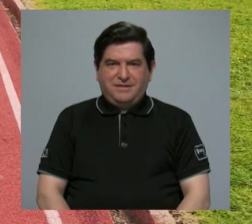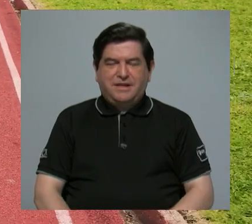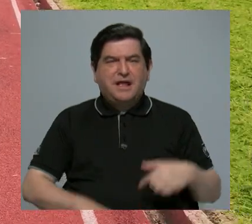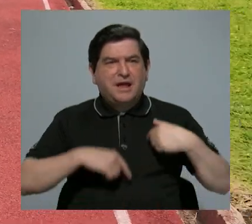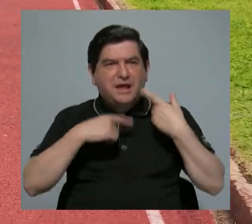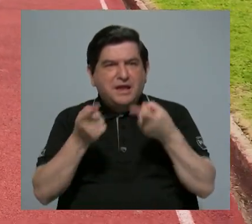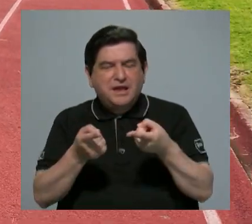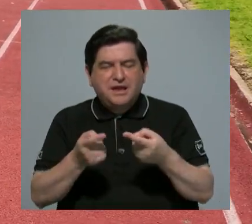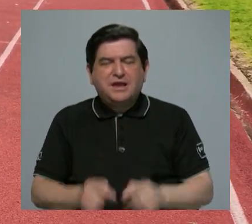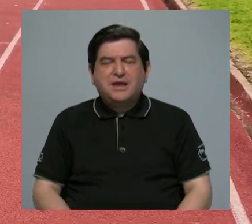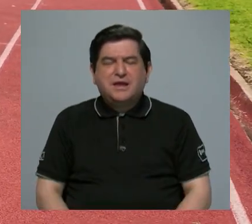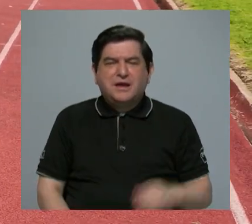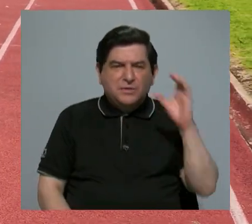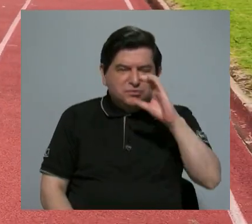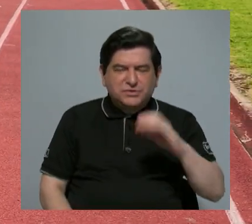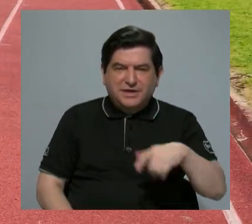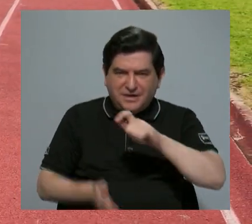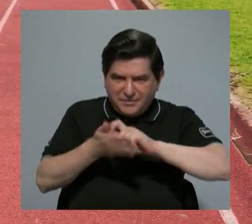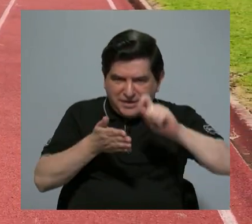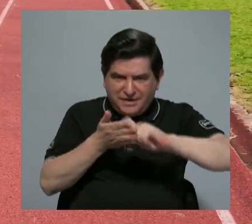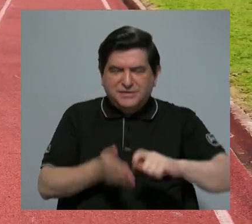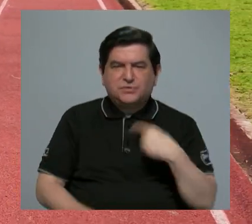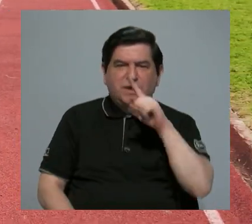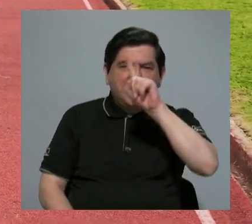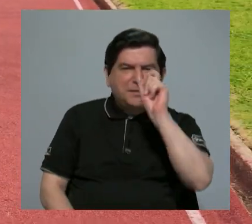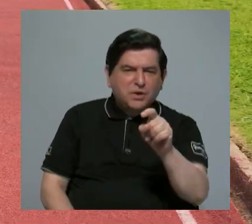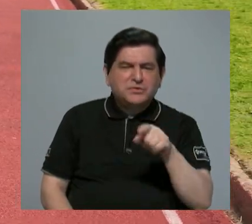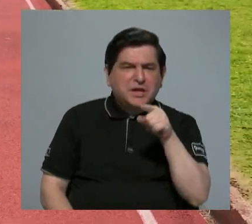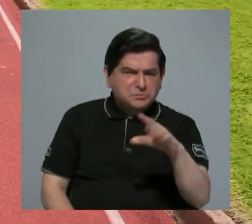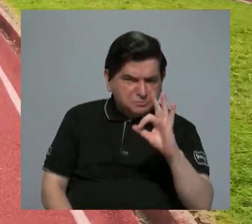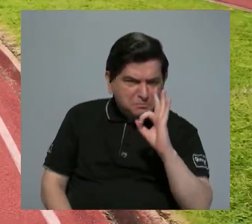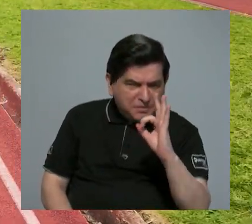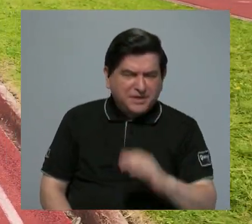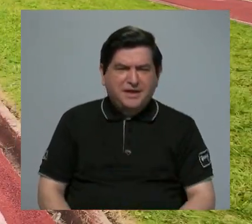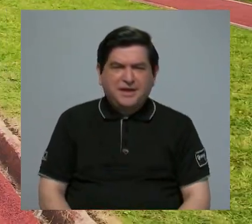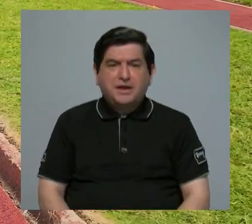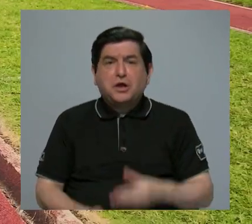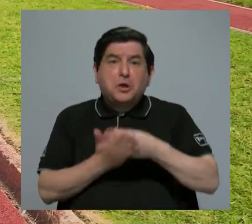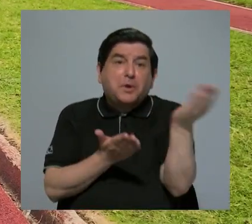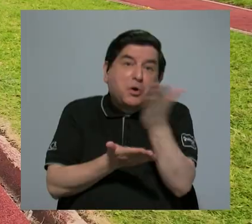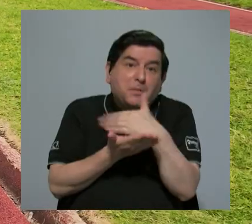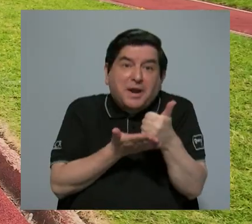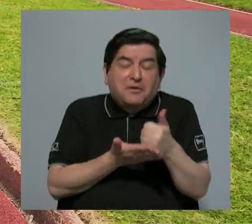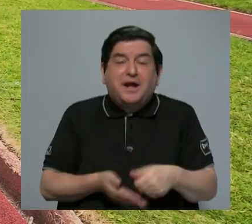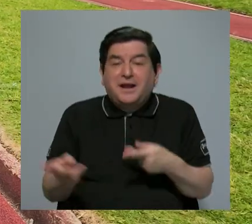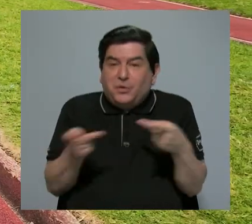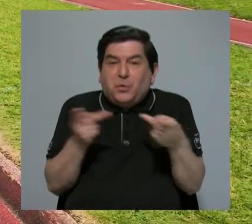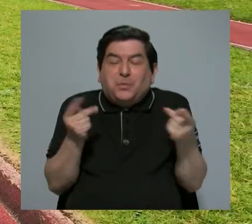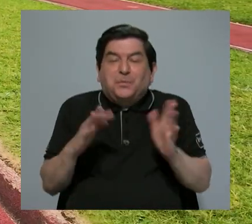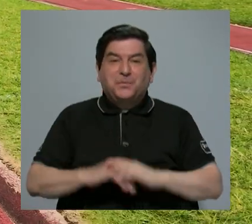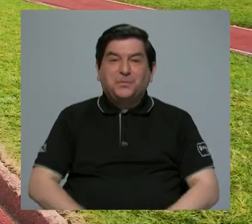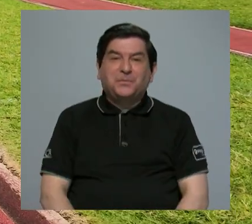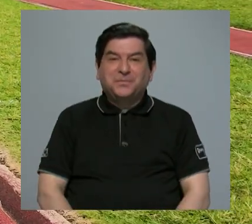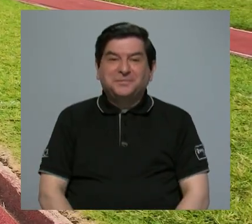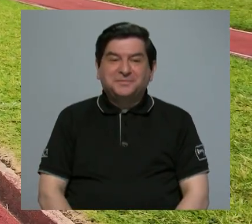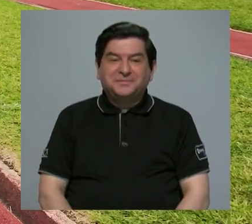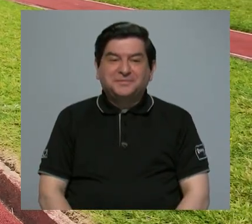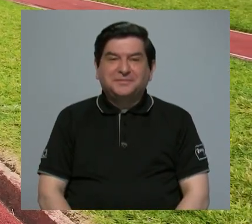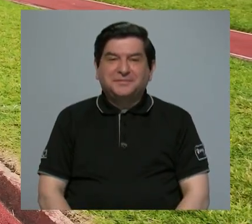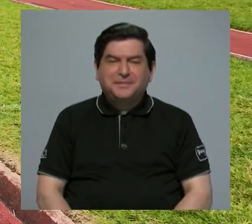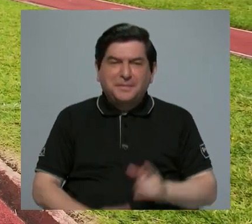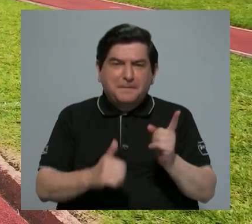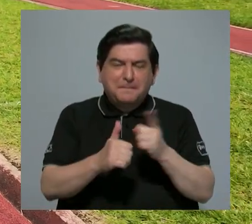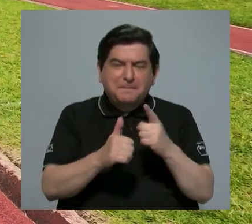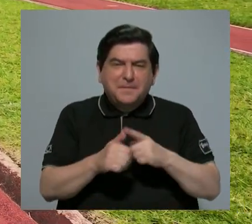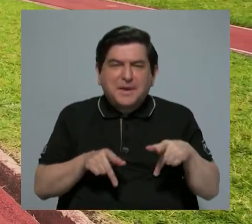me llevaba y me recogía de la escuela, que siempre me preguntaba cómo me había ido y tal vez me compraba algo en la pulpería. ¿Cómo